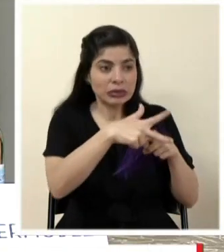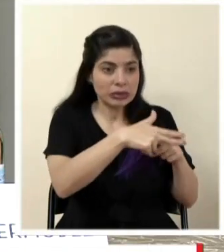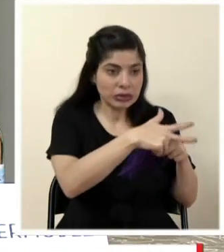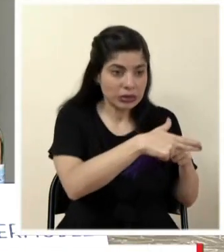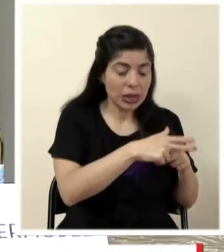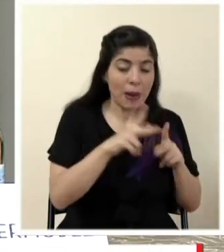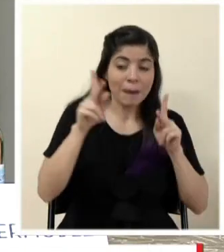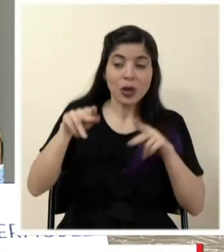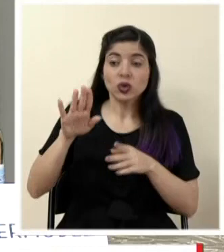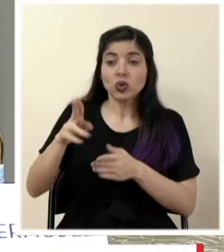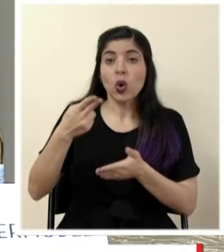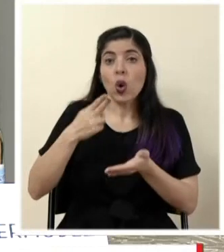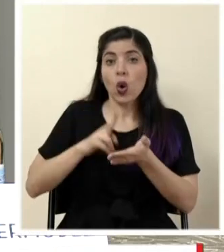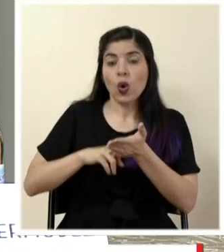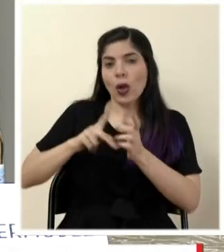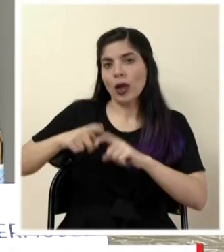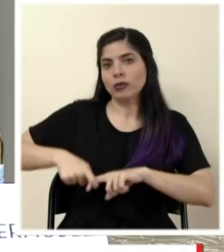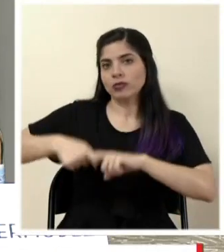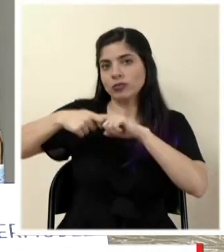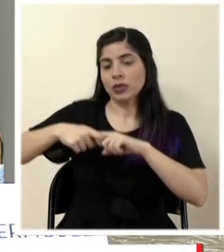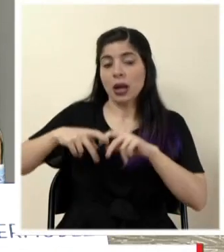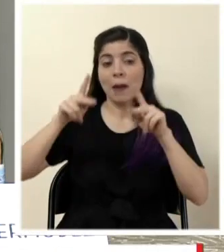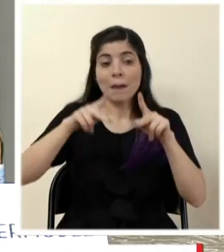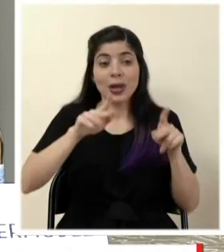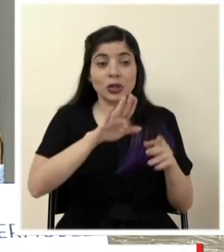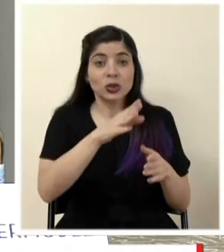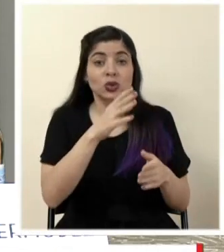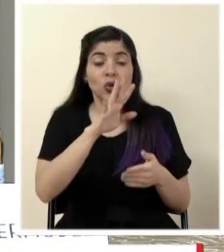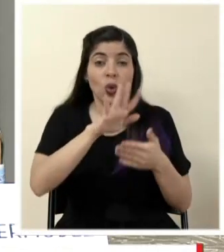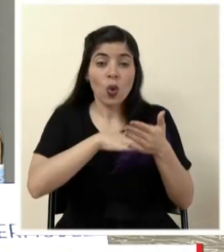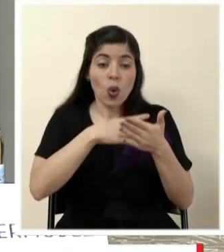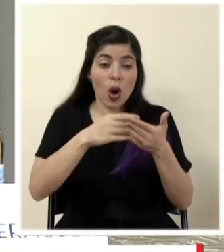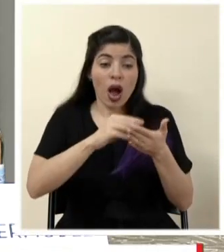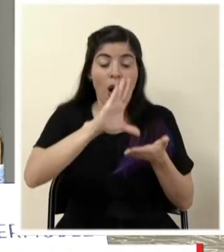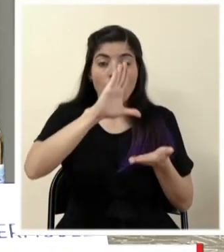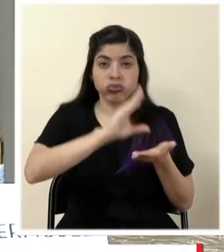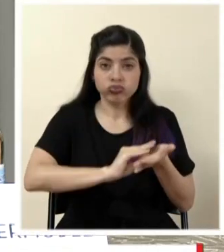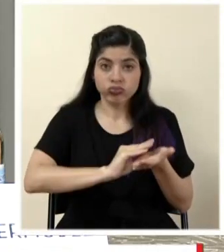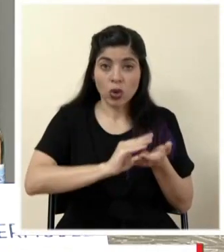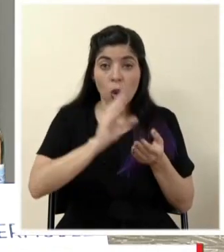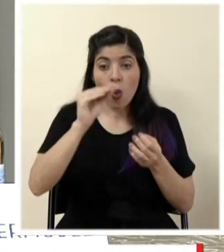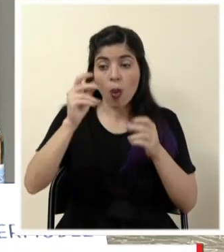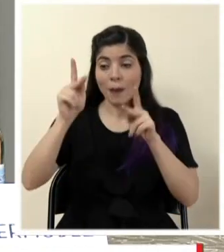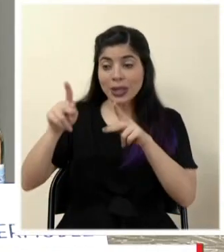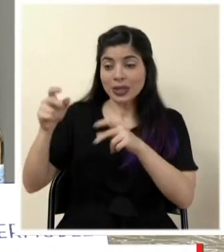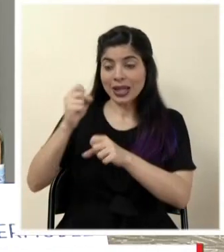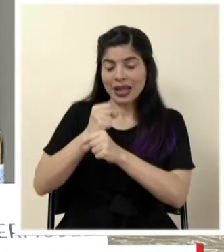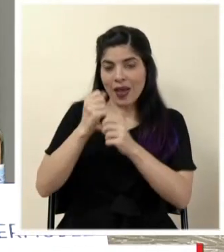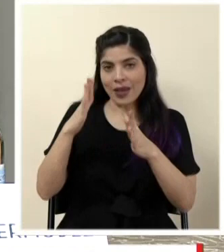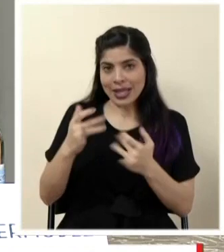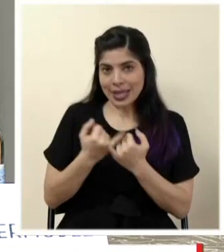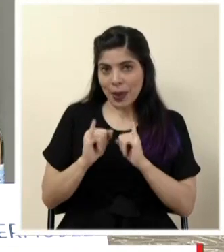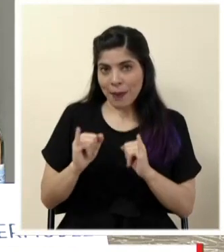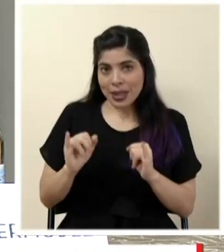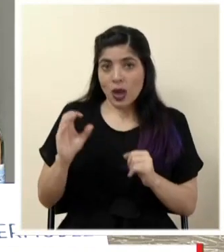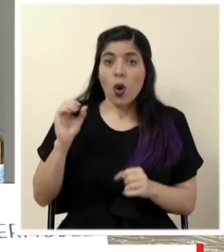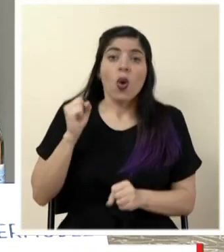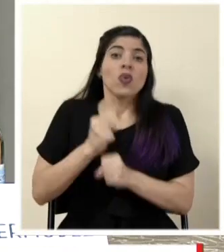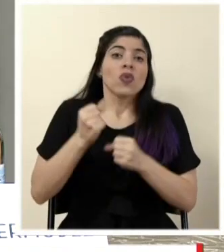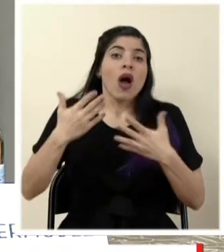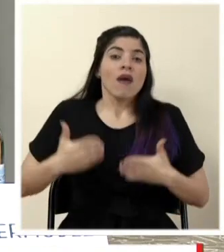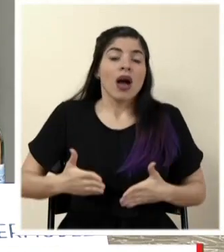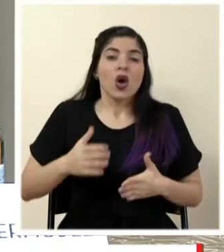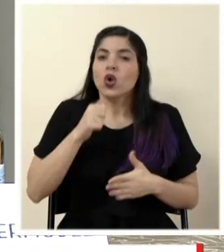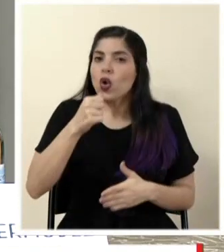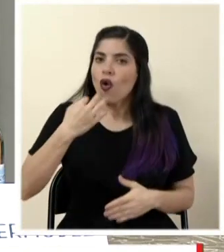una suspensión de contrato laboral, personas que han tenido una reducción de su jornada, o trabajadores independientes y trabajadores